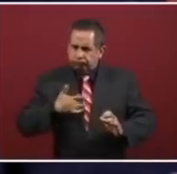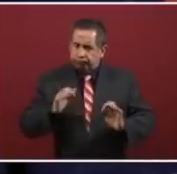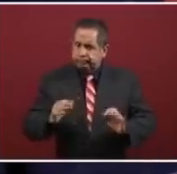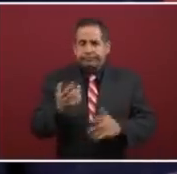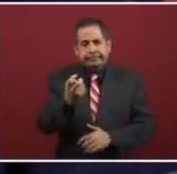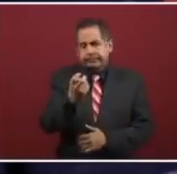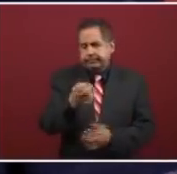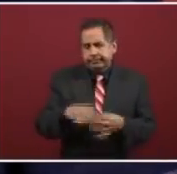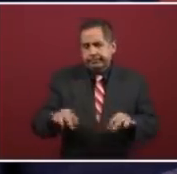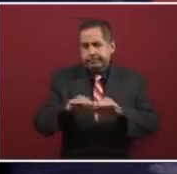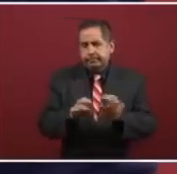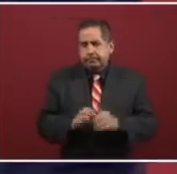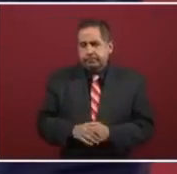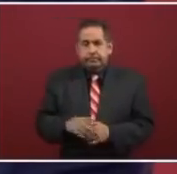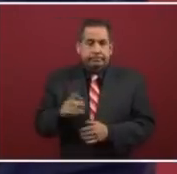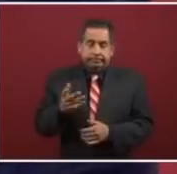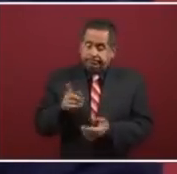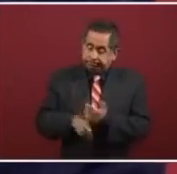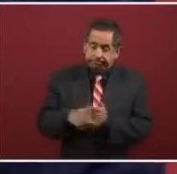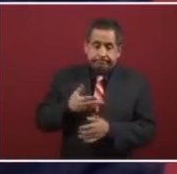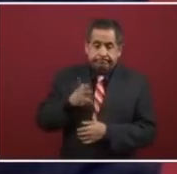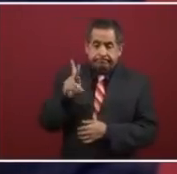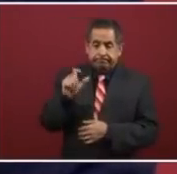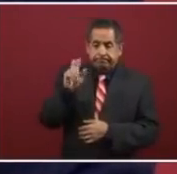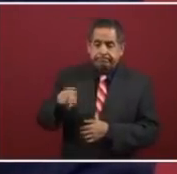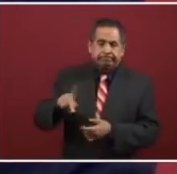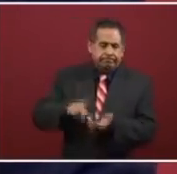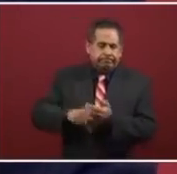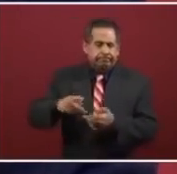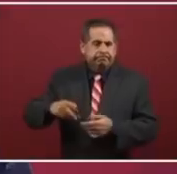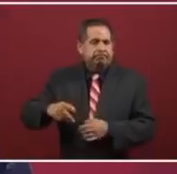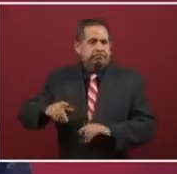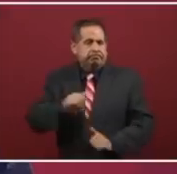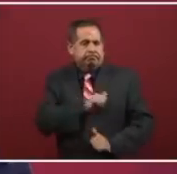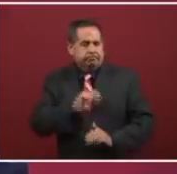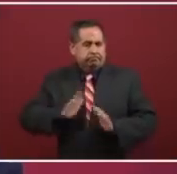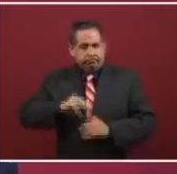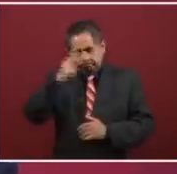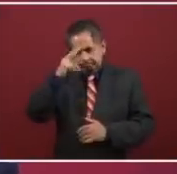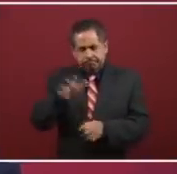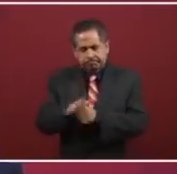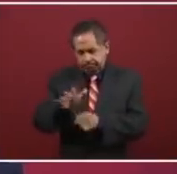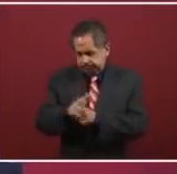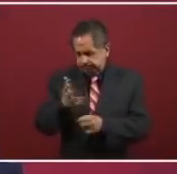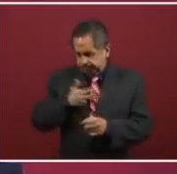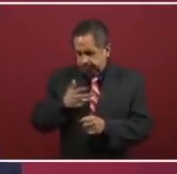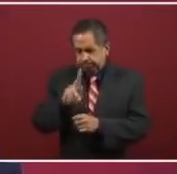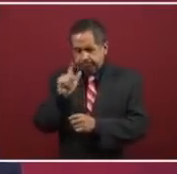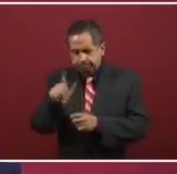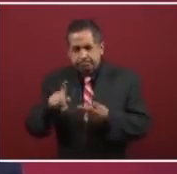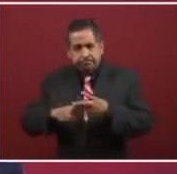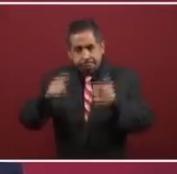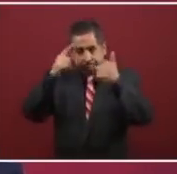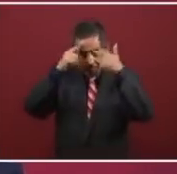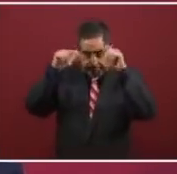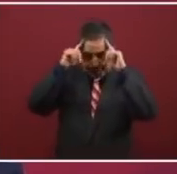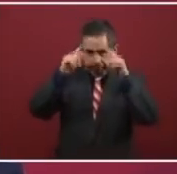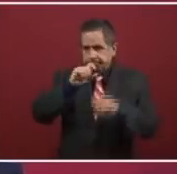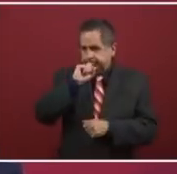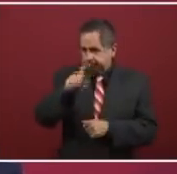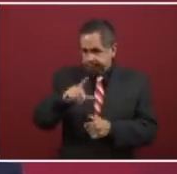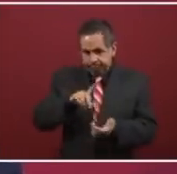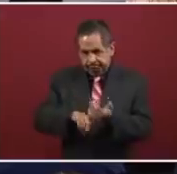y eso tiene un plan el Ejército Mexicano y la Marina también.